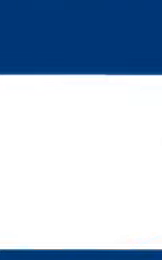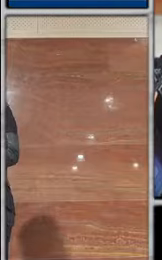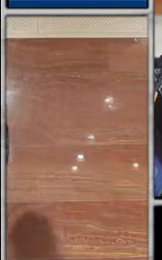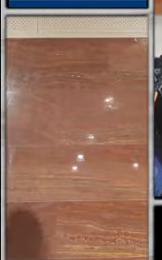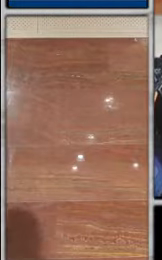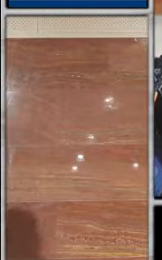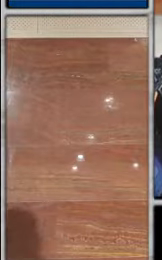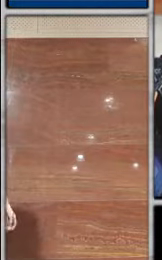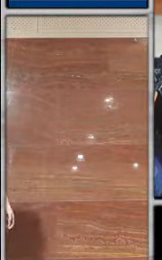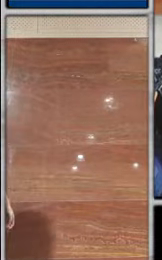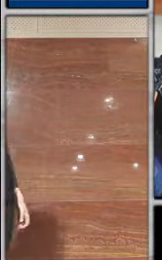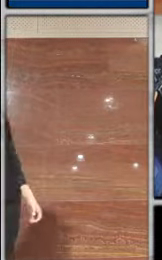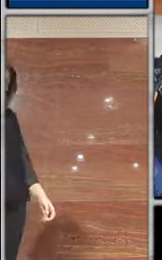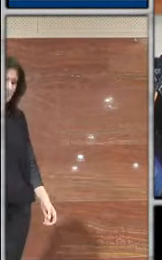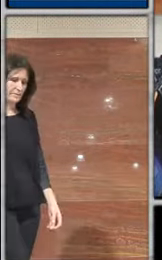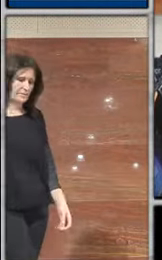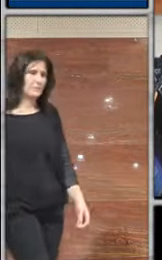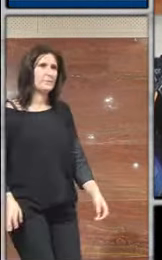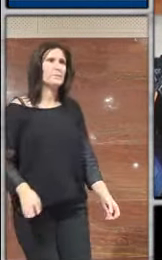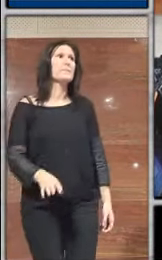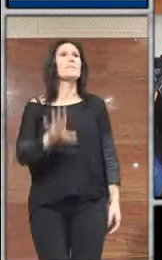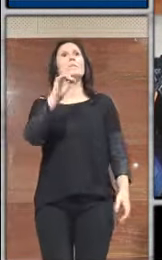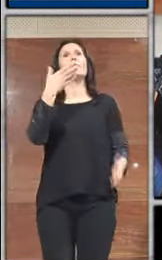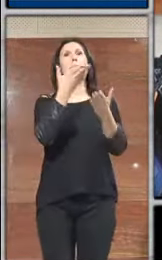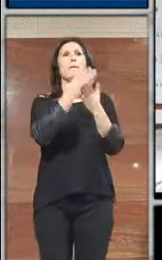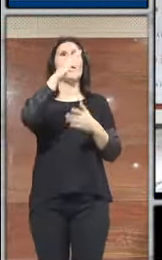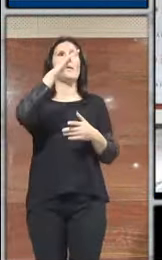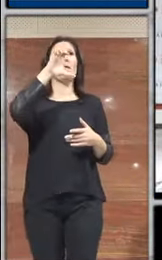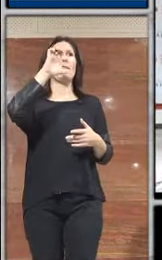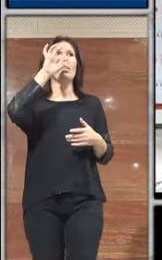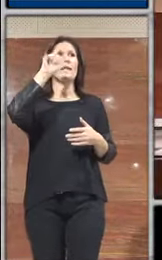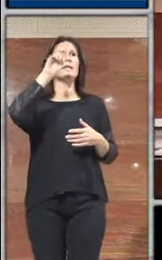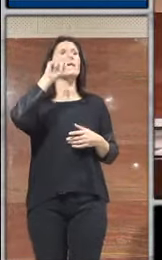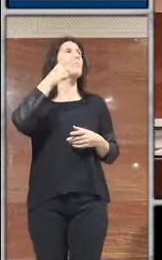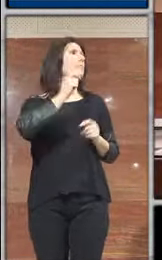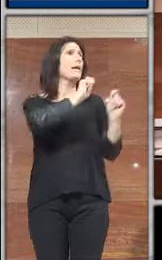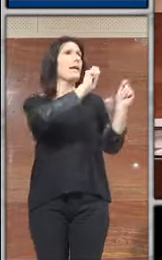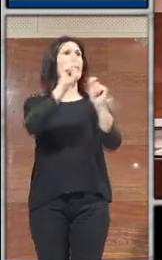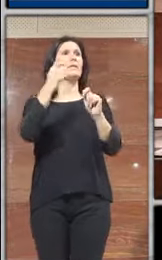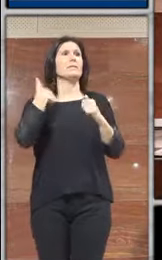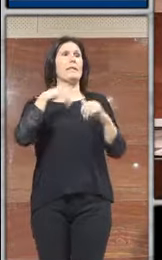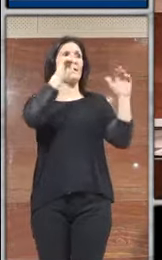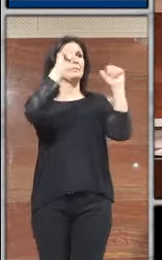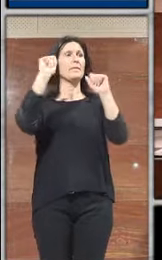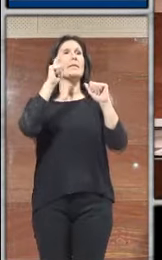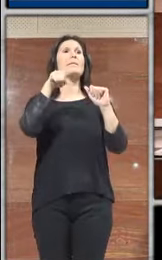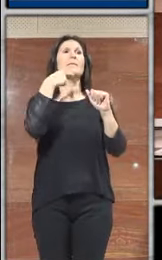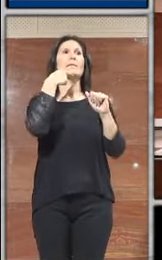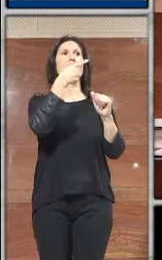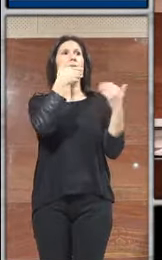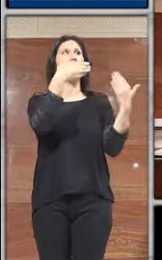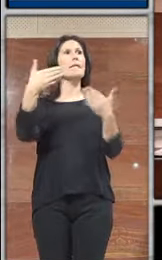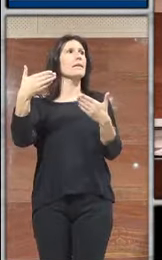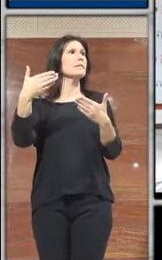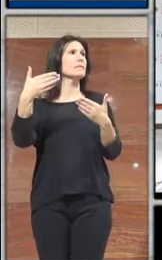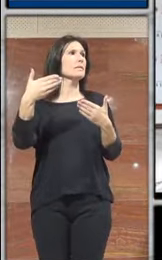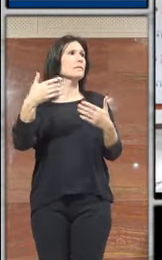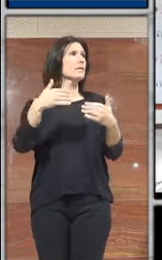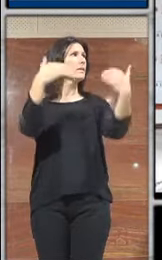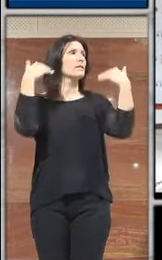si bueno le he pedido a César que para daros un poco la despedida y agradeceros en nombre de